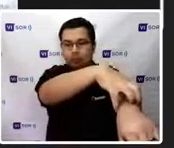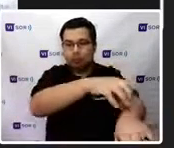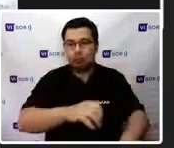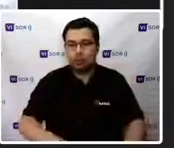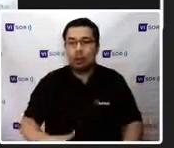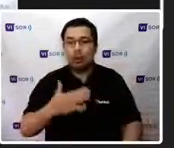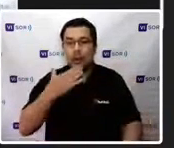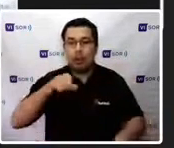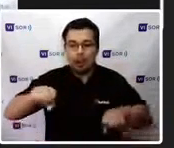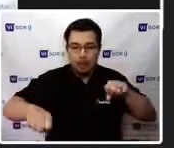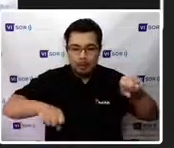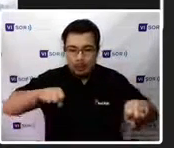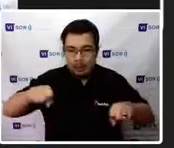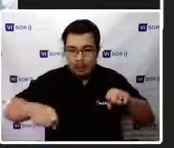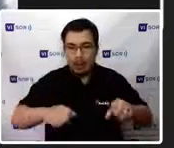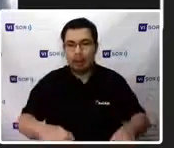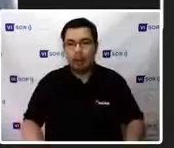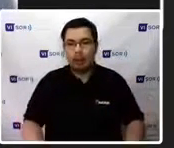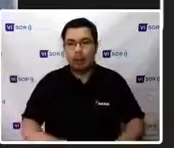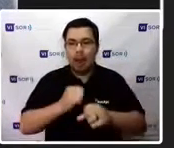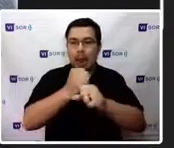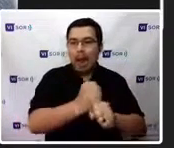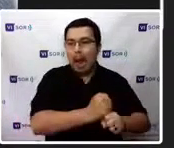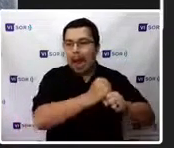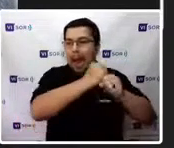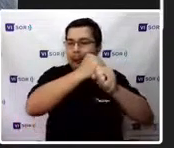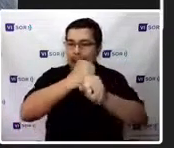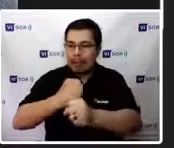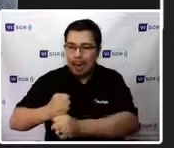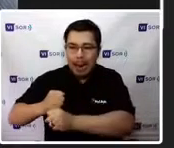kayak, la escalada, el trekking.